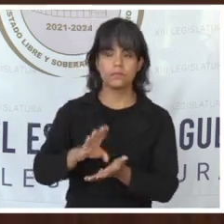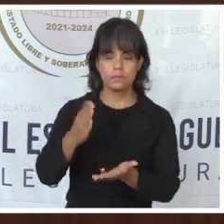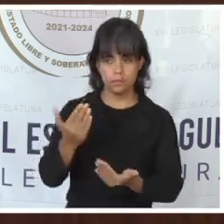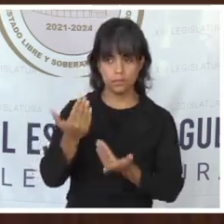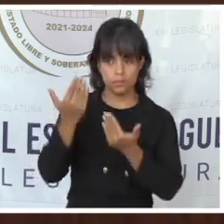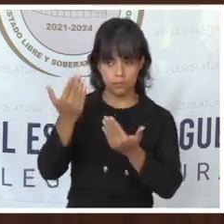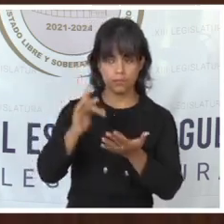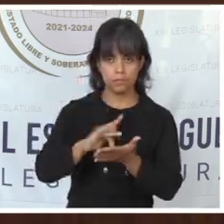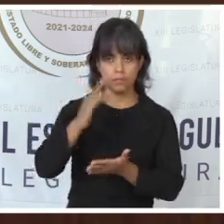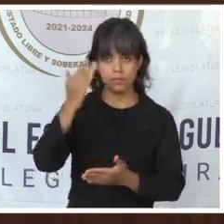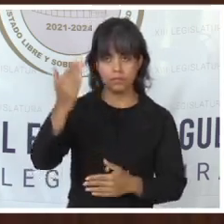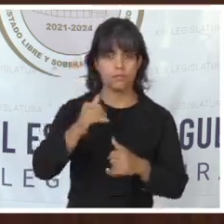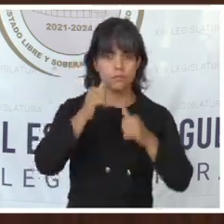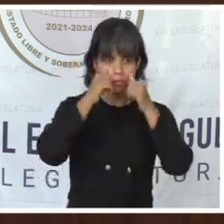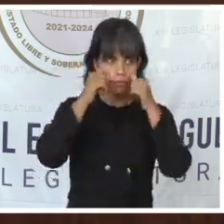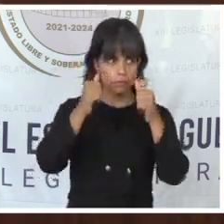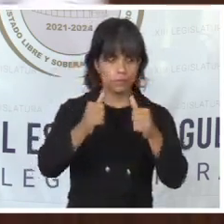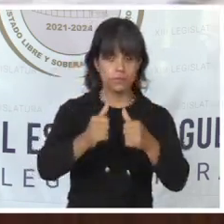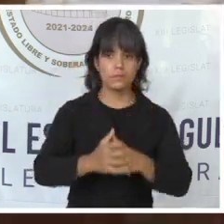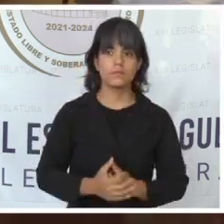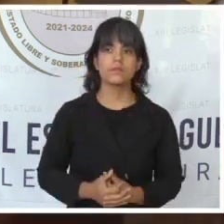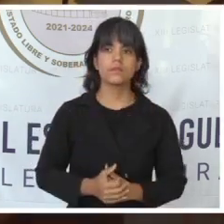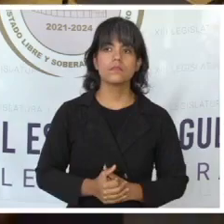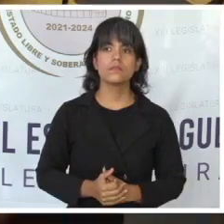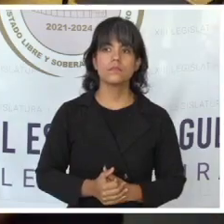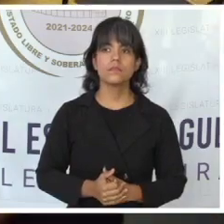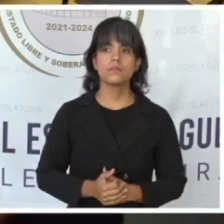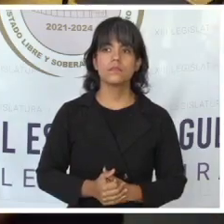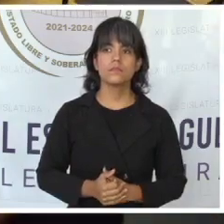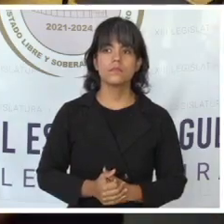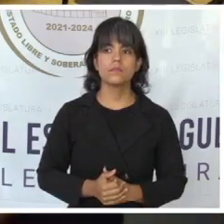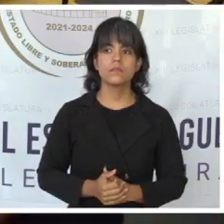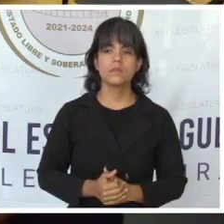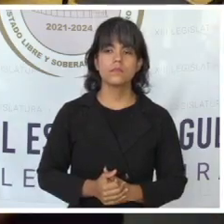por su atención. ¿Con qué objeto, diputado Antonio